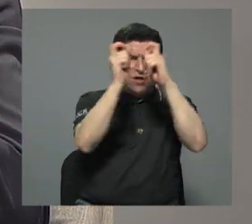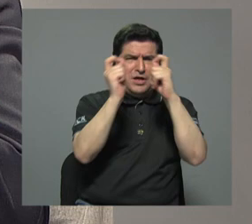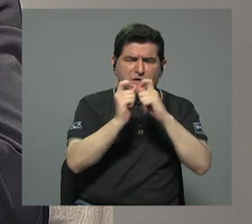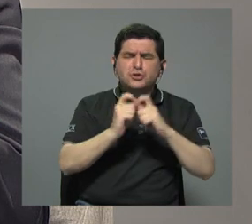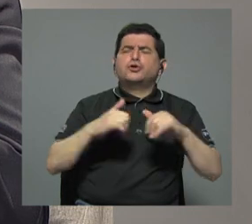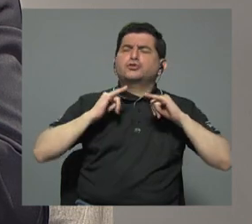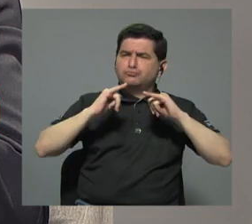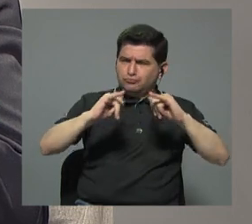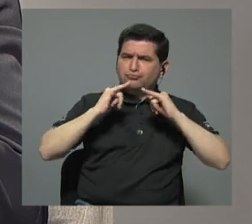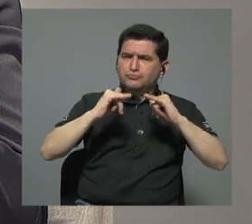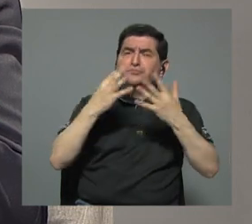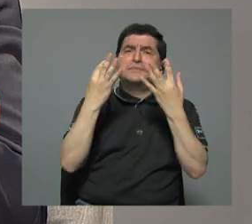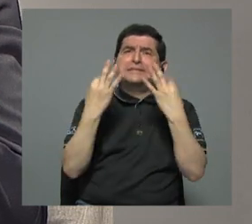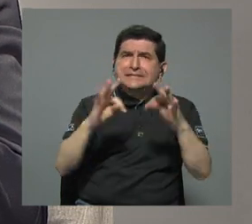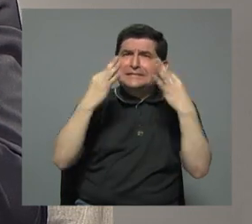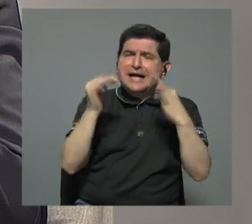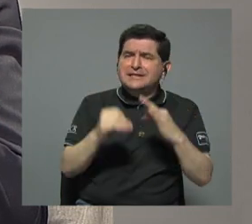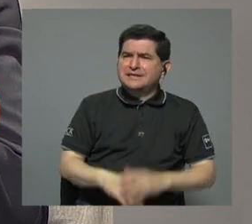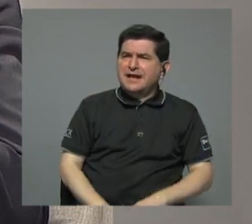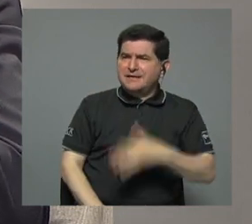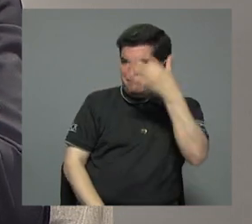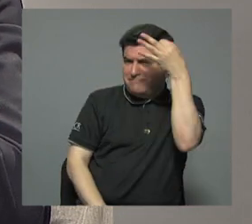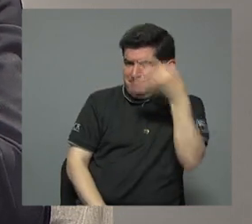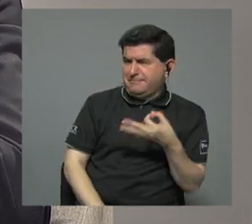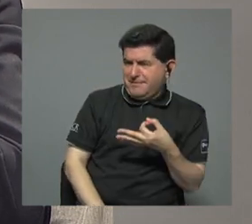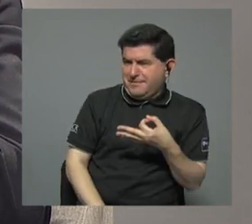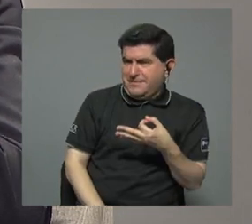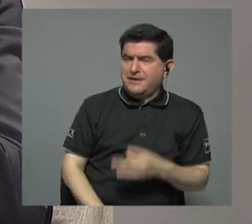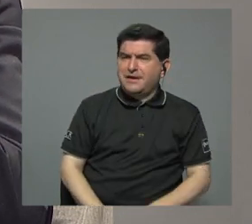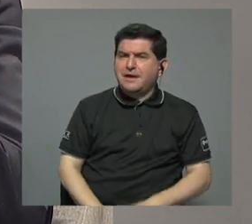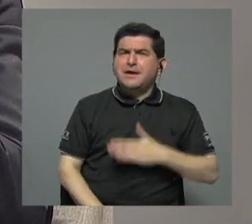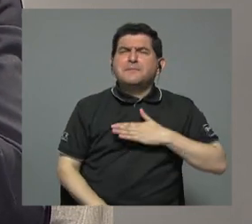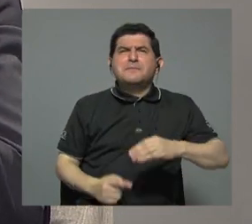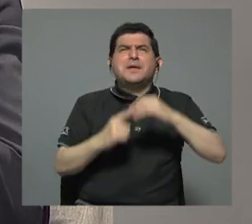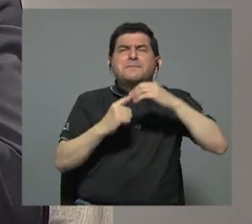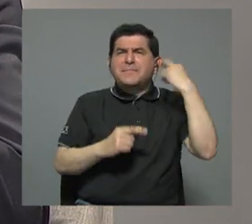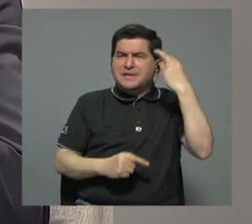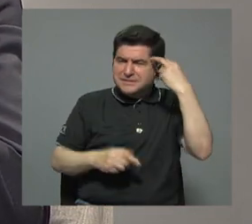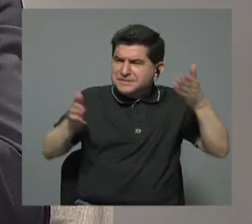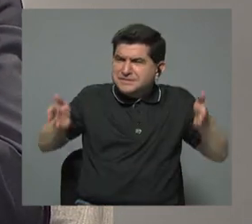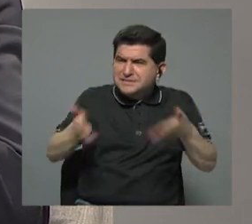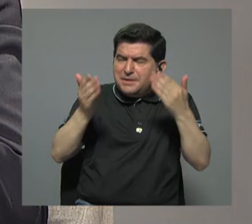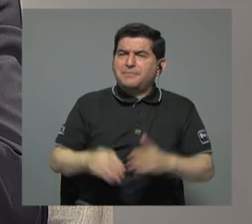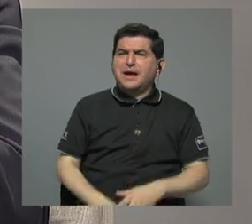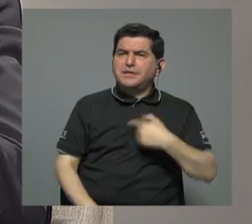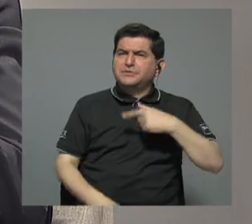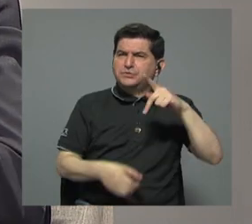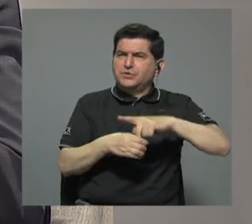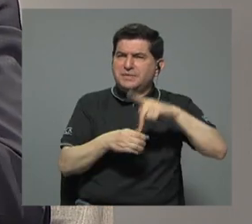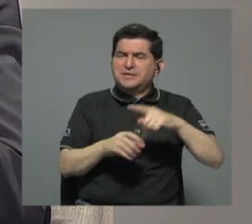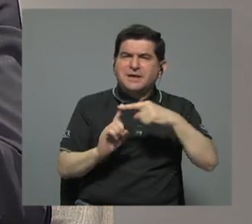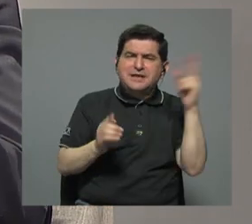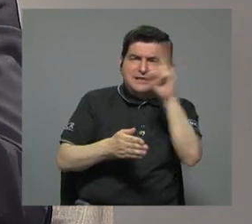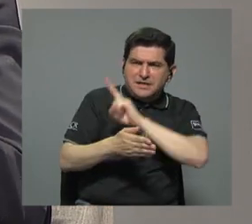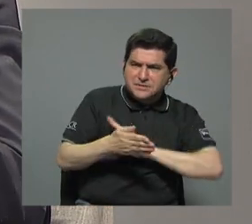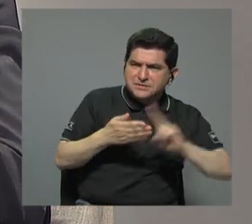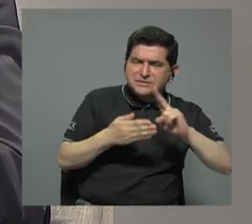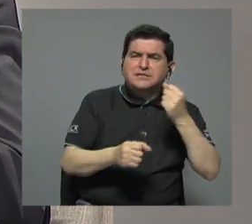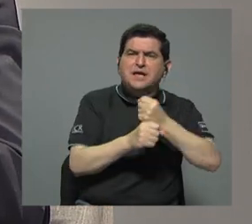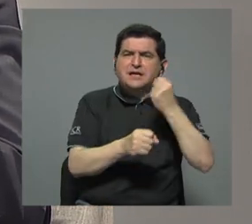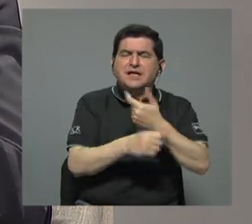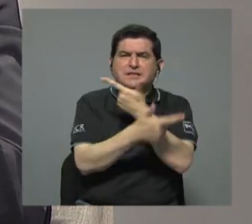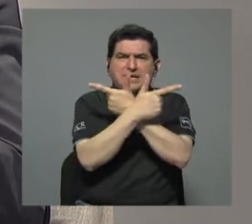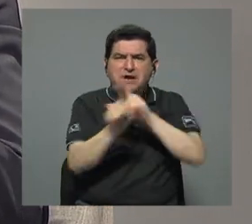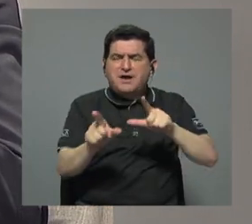coincidencia para tratar de apostarle a mi principal motivación para dar el brinco desde la academia y el trabajo